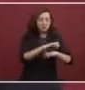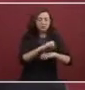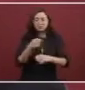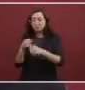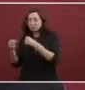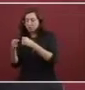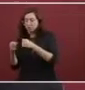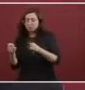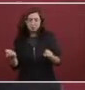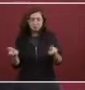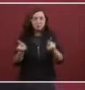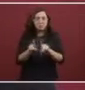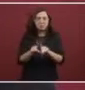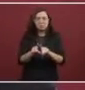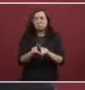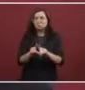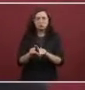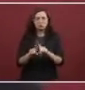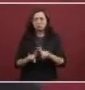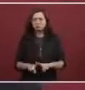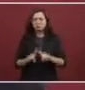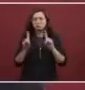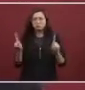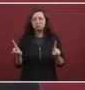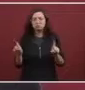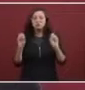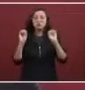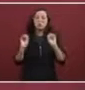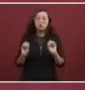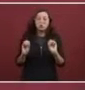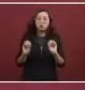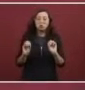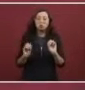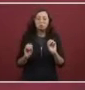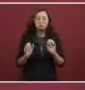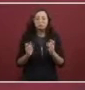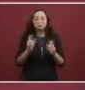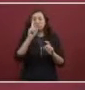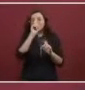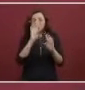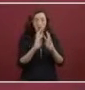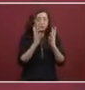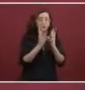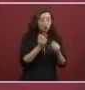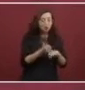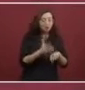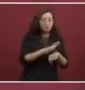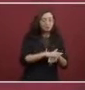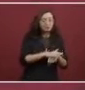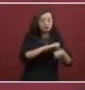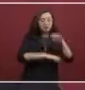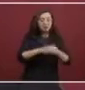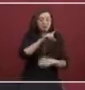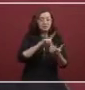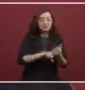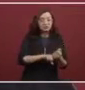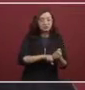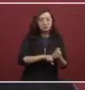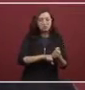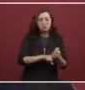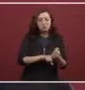un periodista, o el estar o no estar en un consejo de administración de una empresa que le